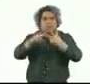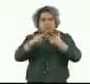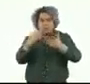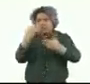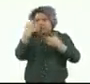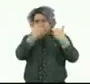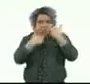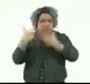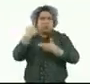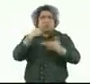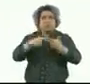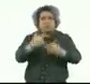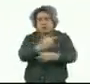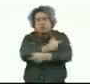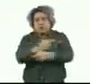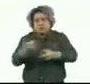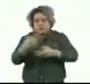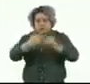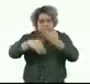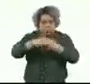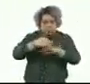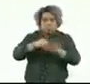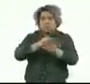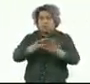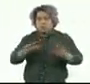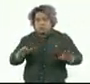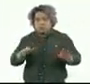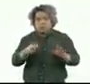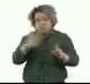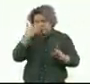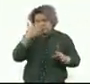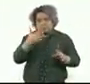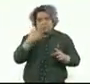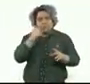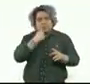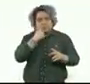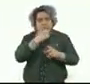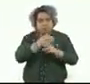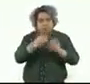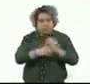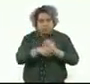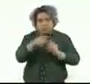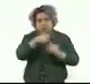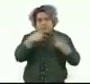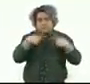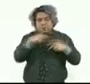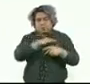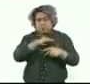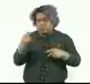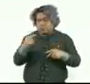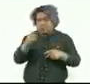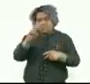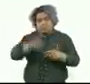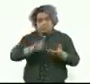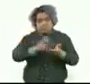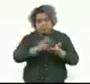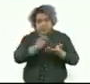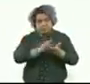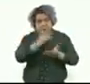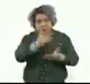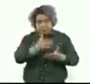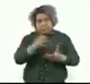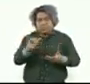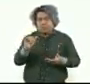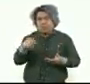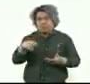y después pues se da todo lo que se requiera. Muy bien. Pues muchas gracias, Arizabi.